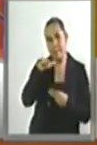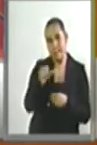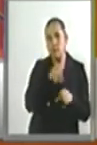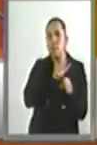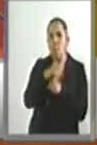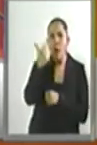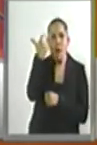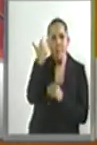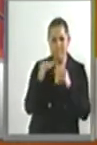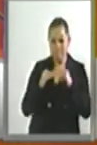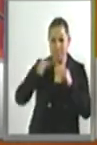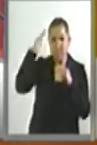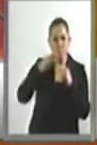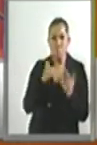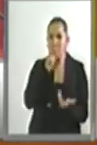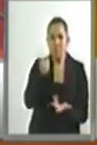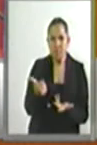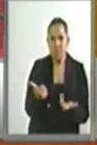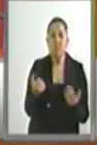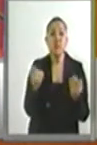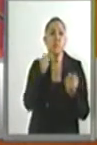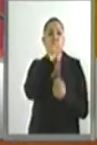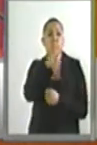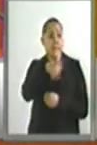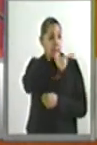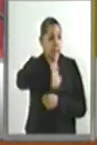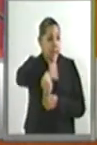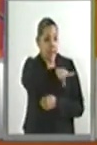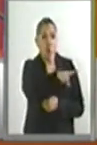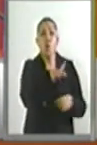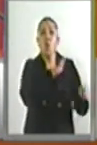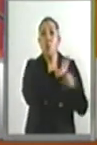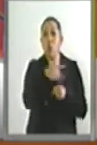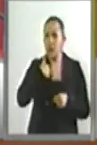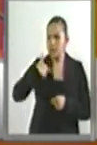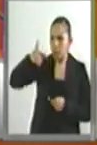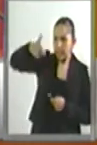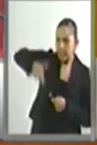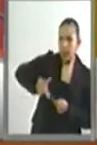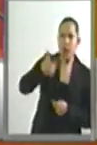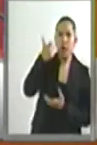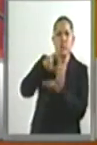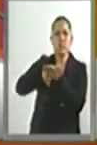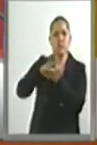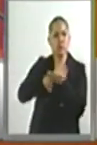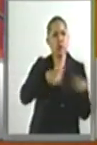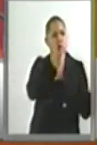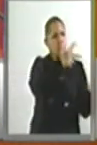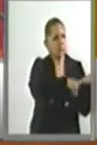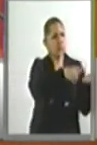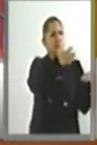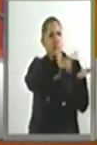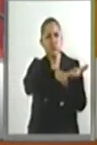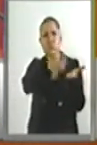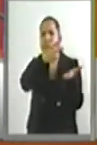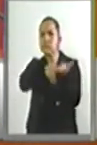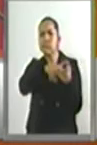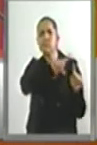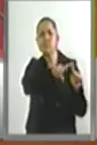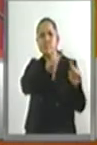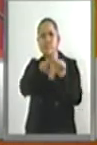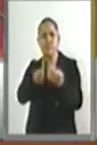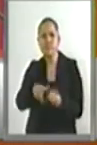las tarifas ofrecidas por los que cada uno de los participantes, así como el monto total del contrato